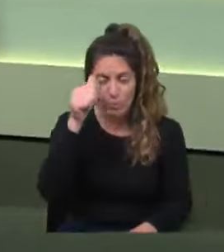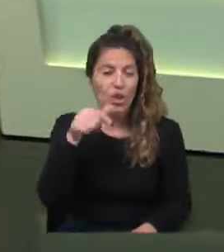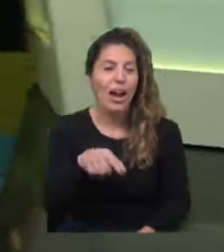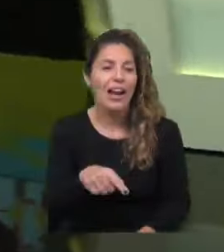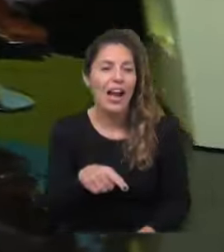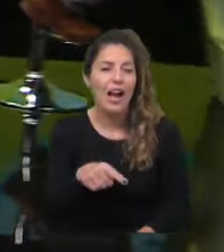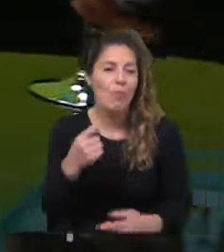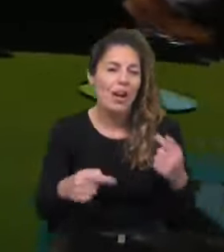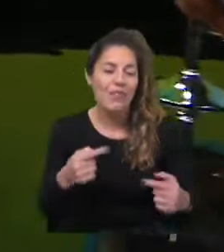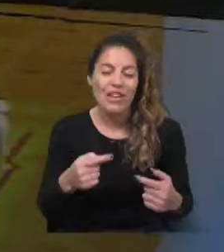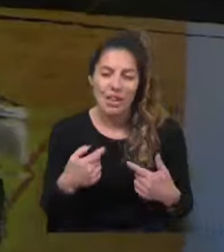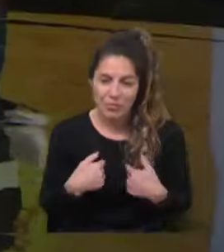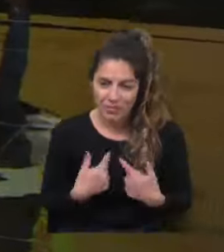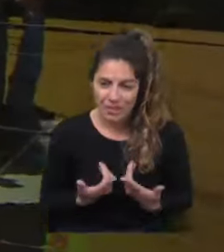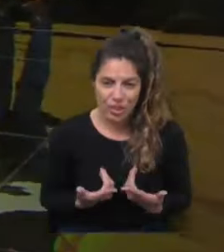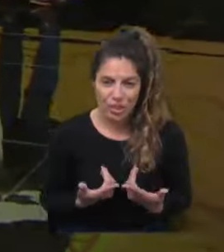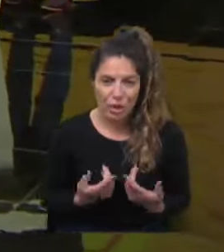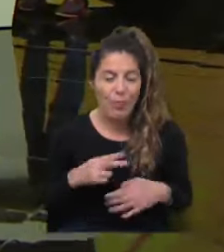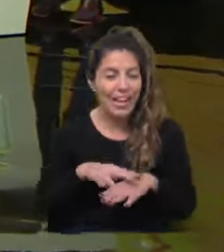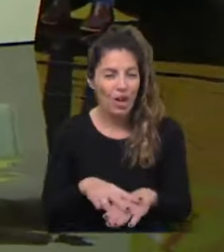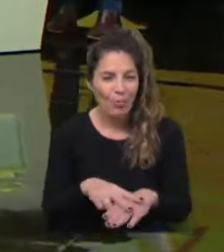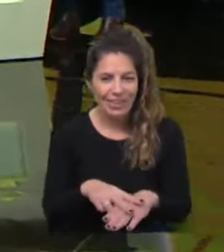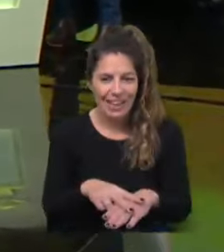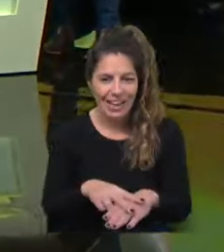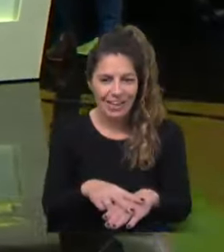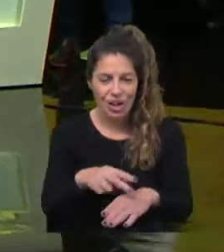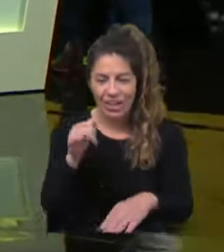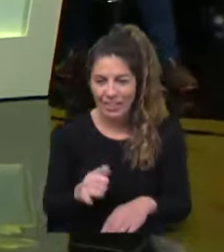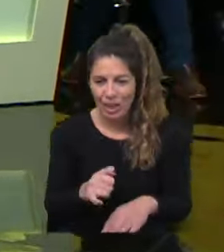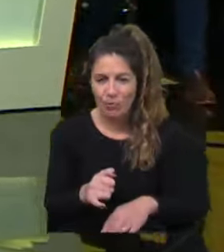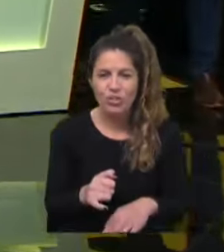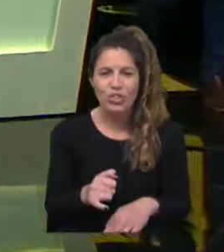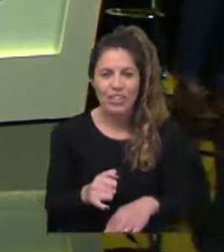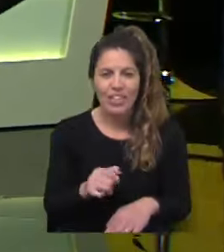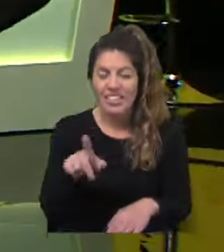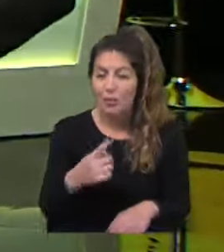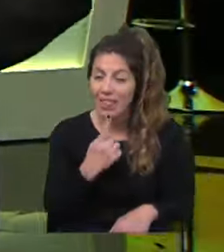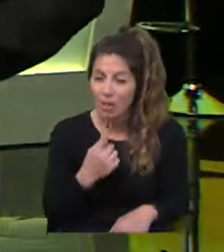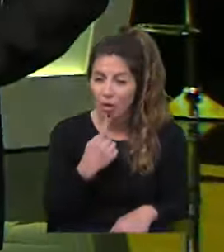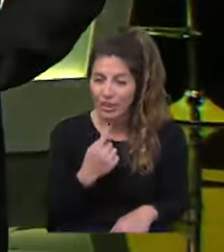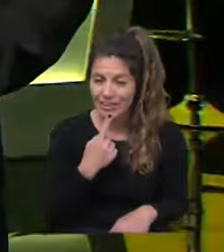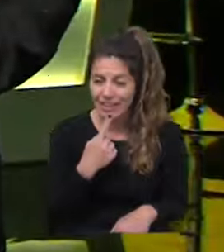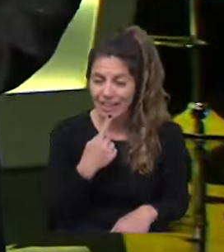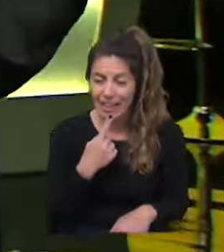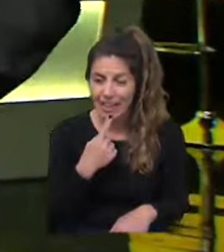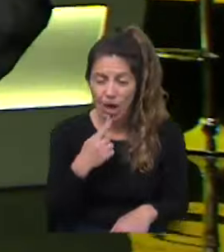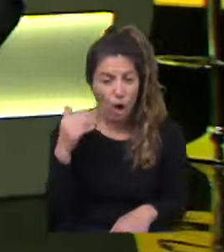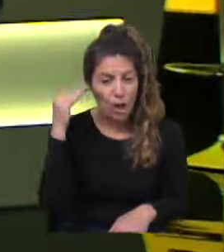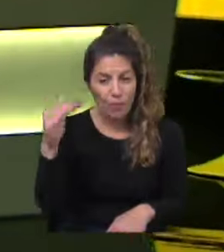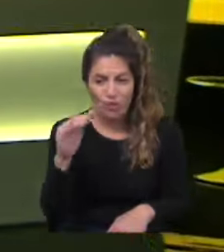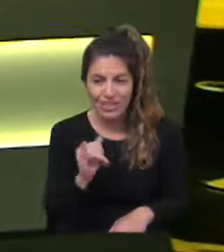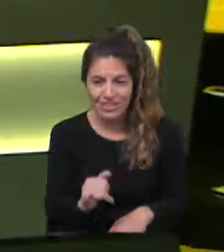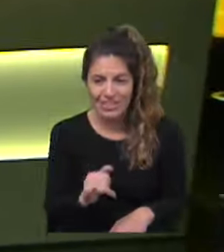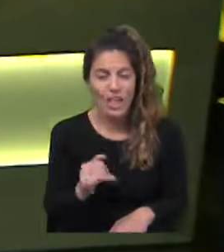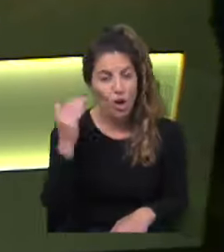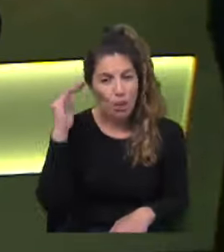para variar, es mi vicio. Anotadito lo que tenemos en la cuestión con Piñeirúa. Exactamente, hoy el